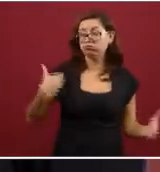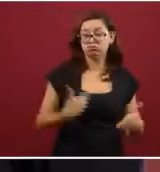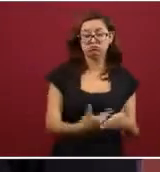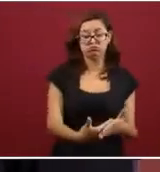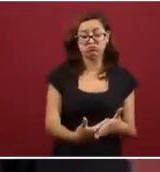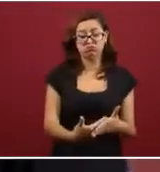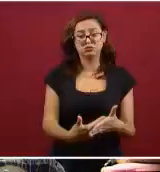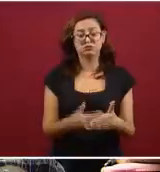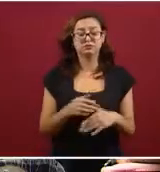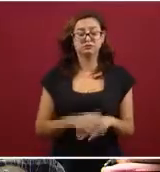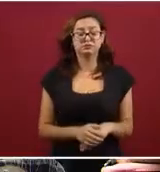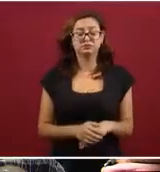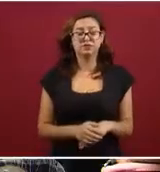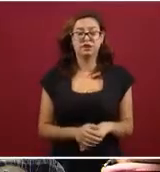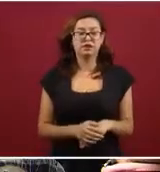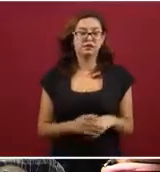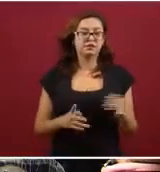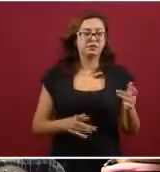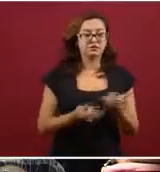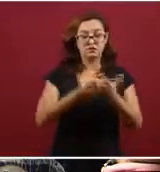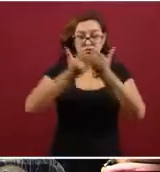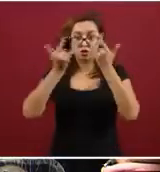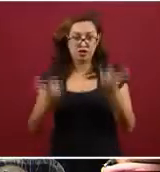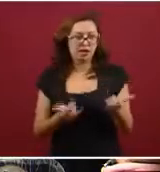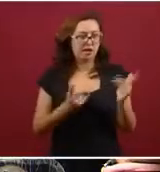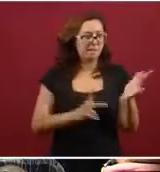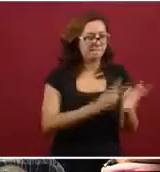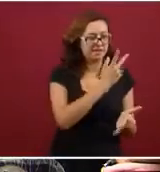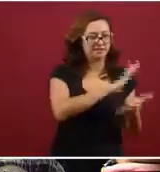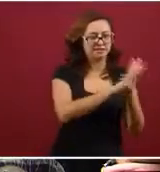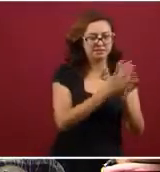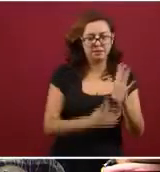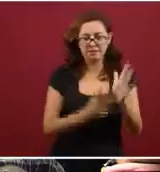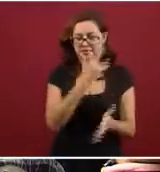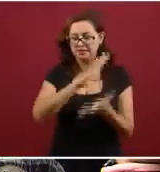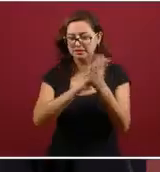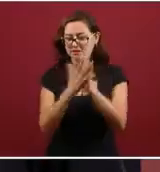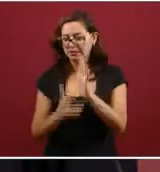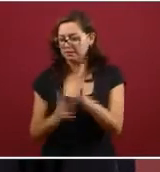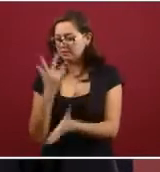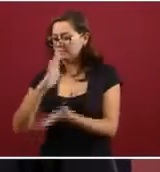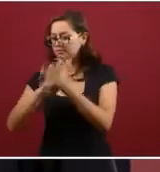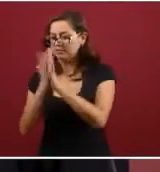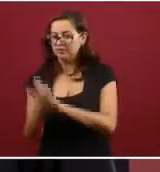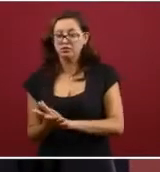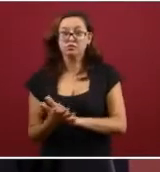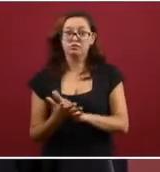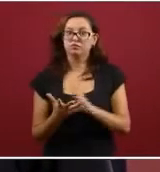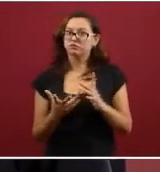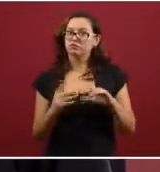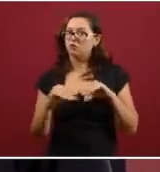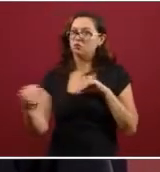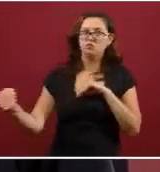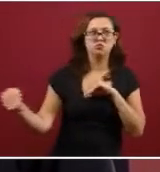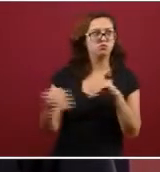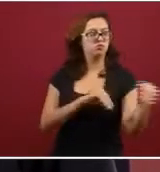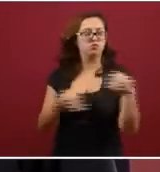En las tres transformaciones, pues han habido muchos movimientos,